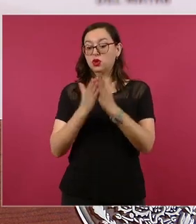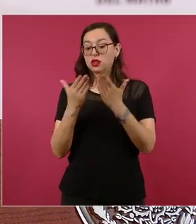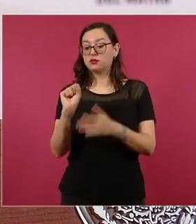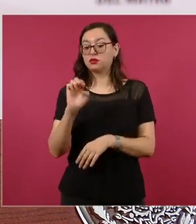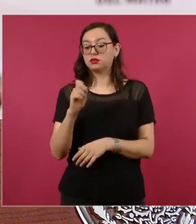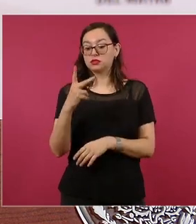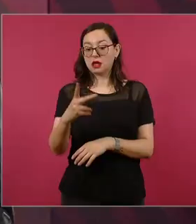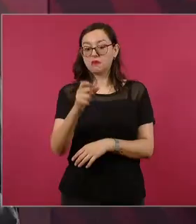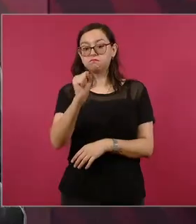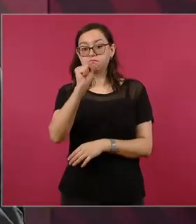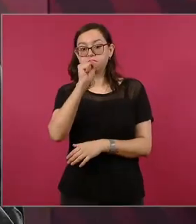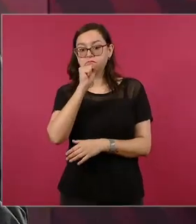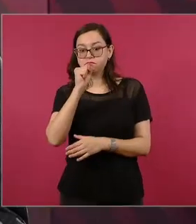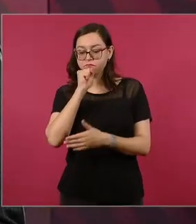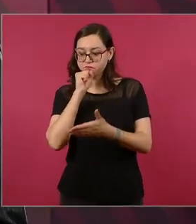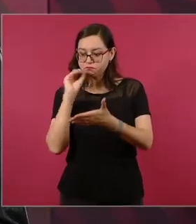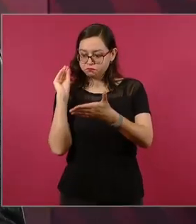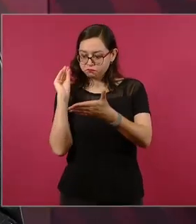que eran